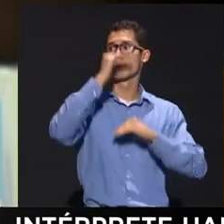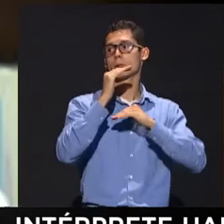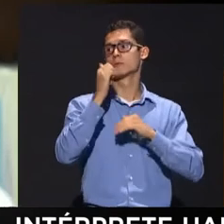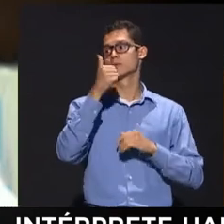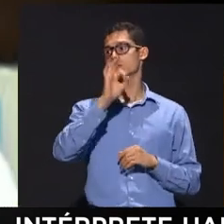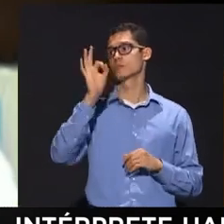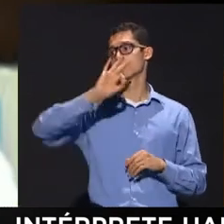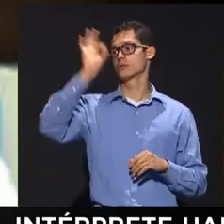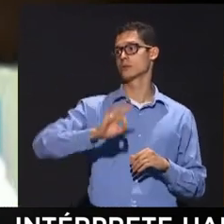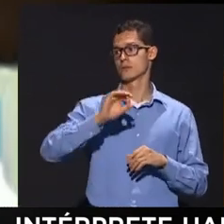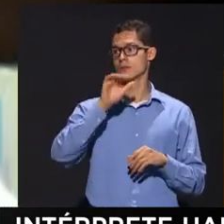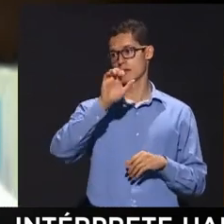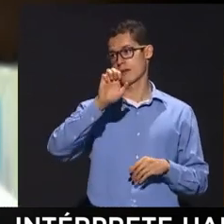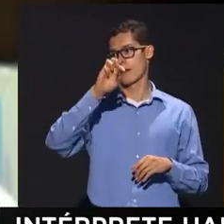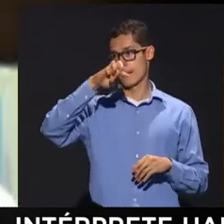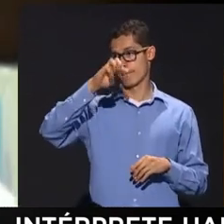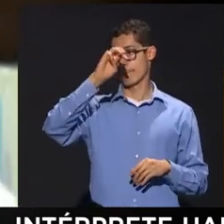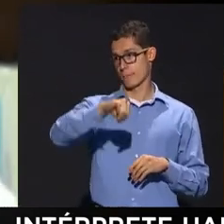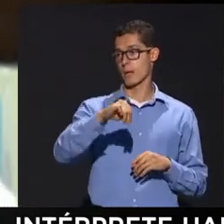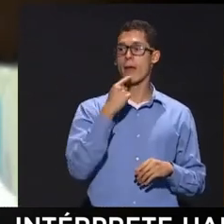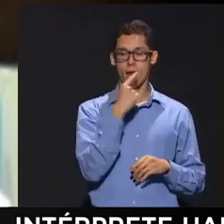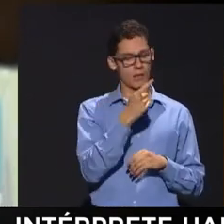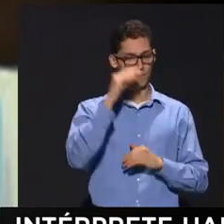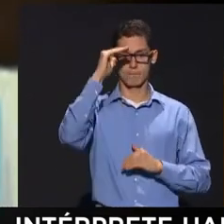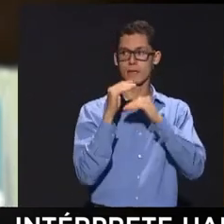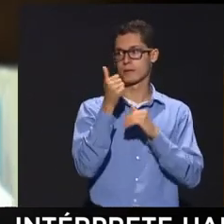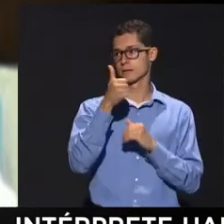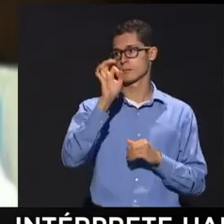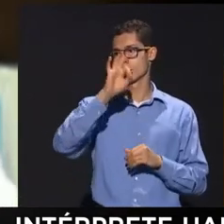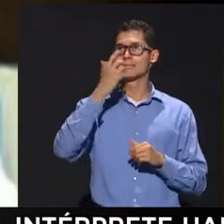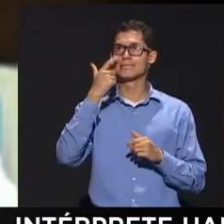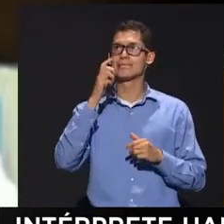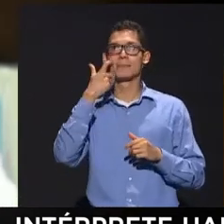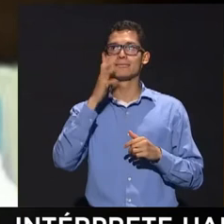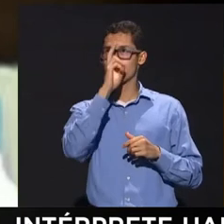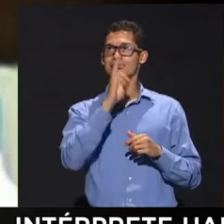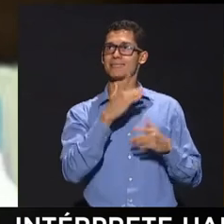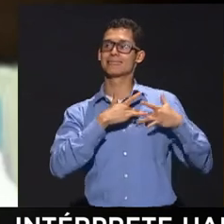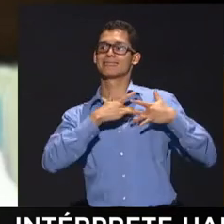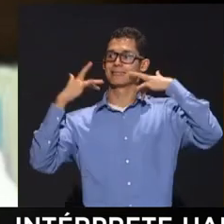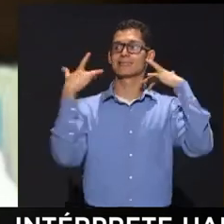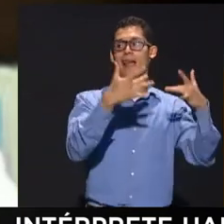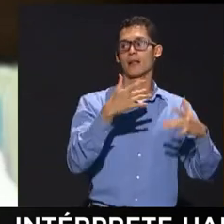válido por dos periodos durante la cuarentena.